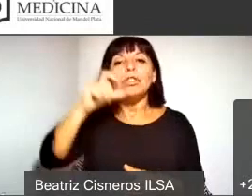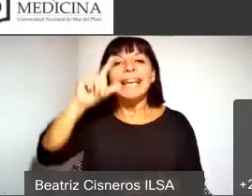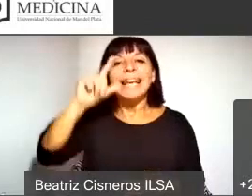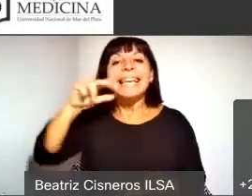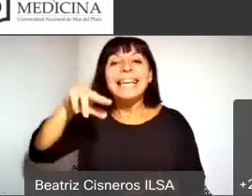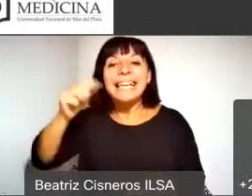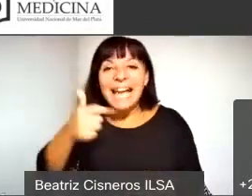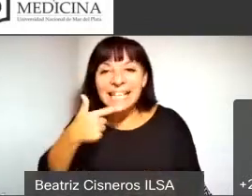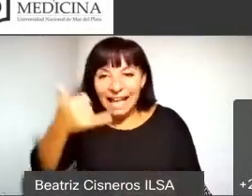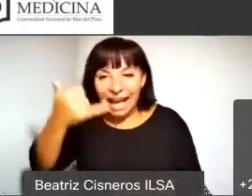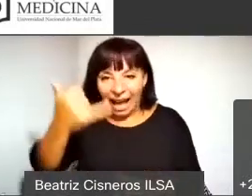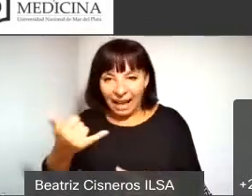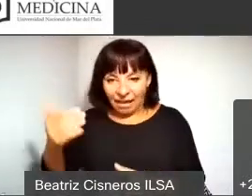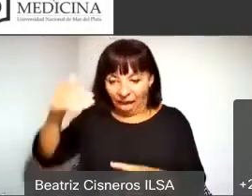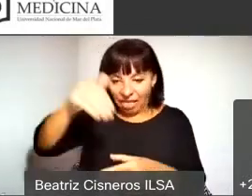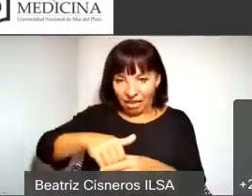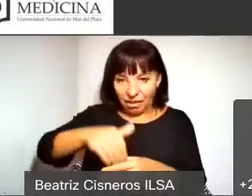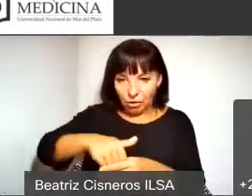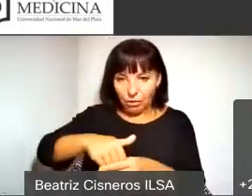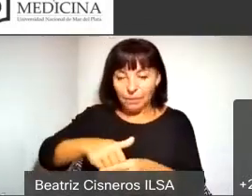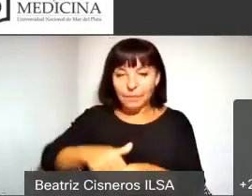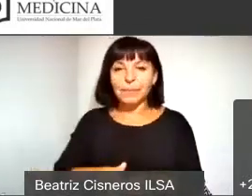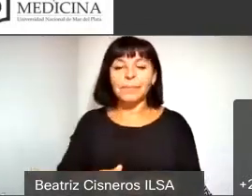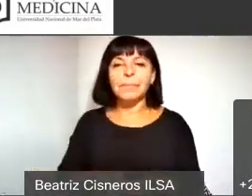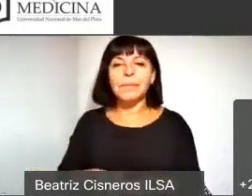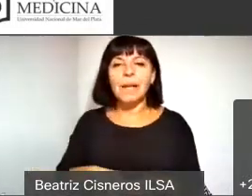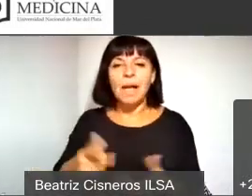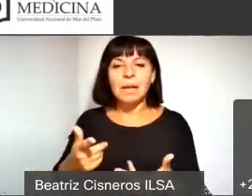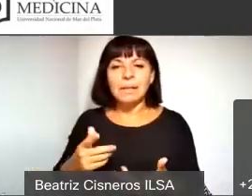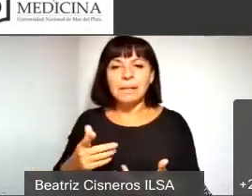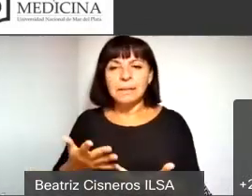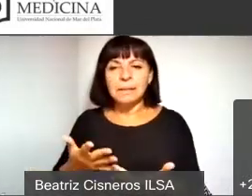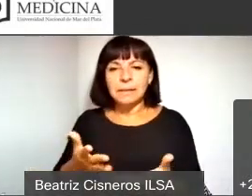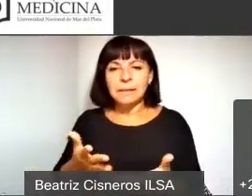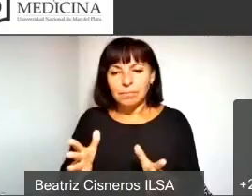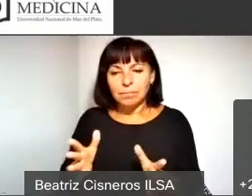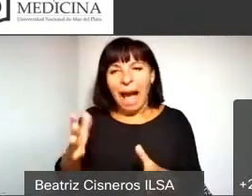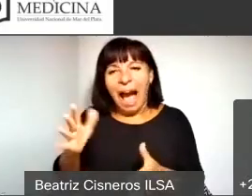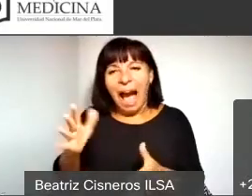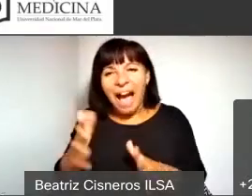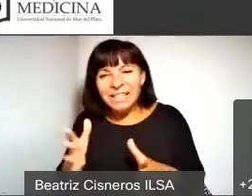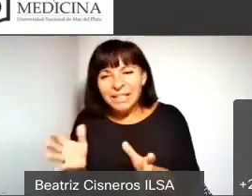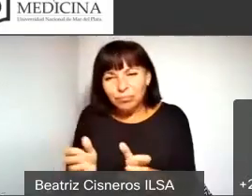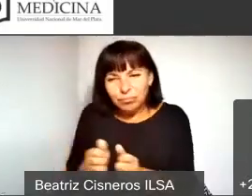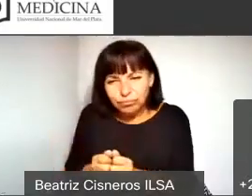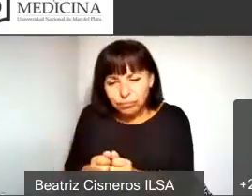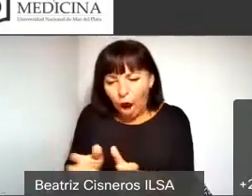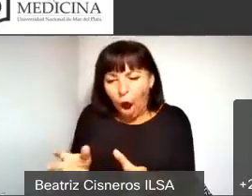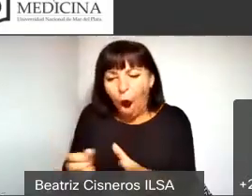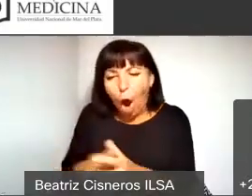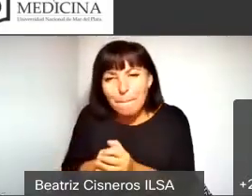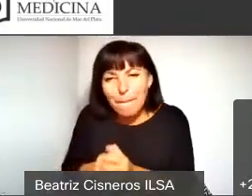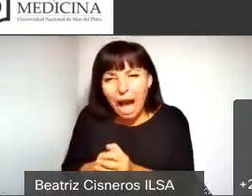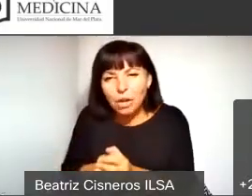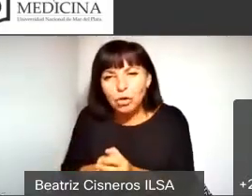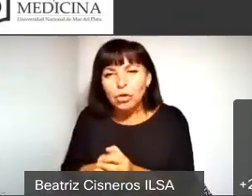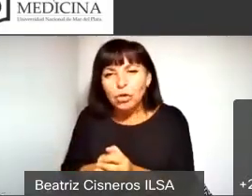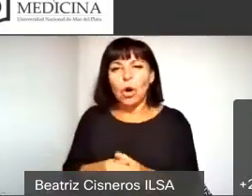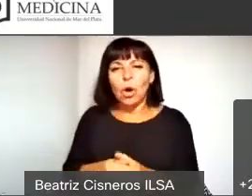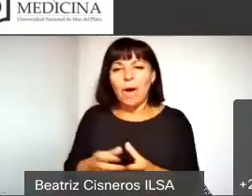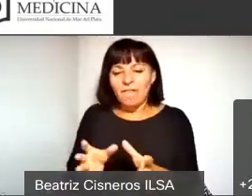glicoproteínas y esos glucolípidos. Sin embargo, si están de forma compactada, van a formar lo que se conoce como